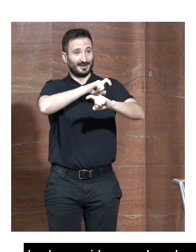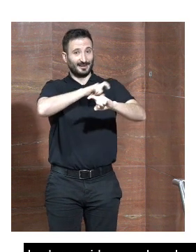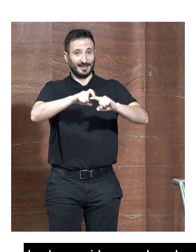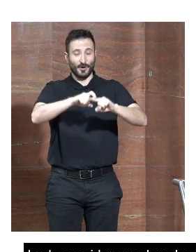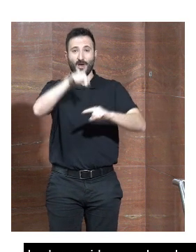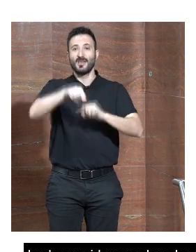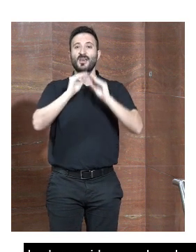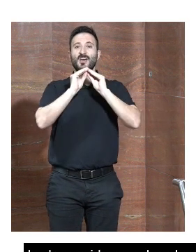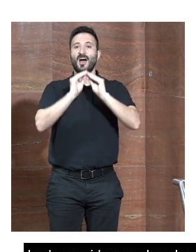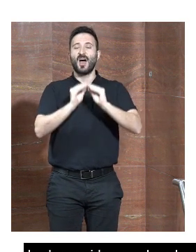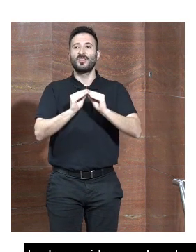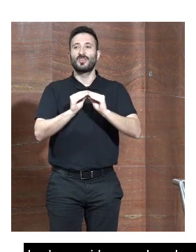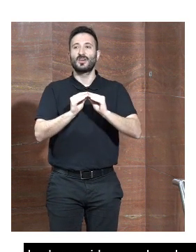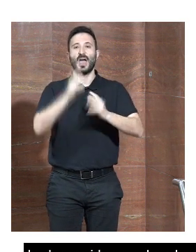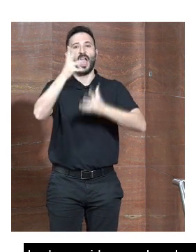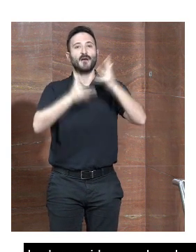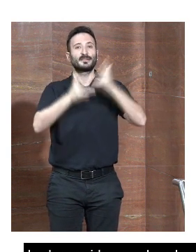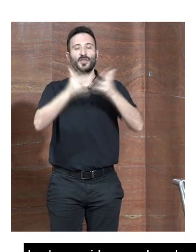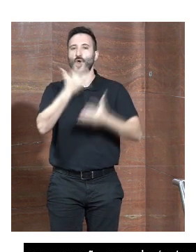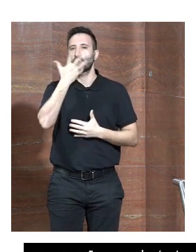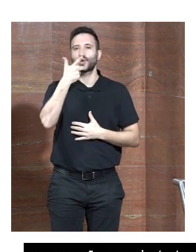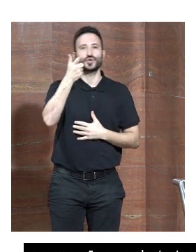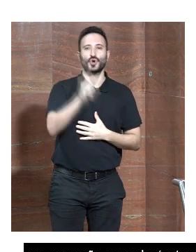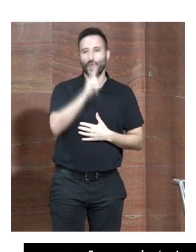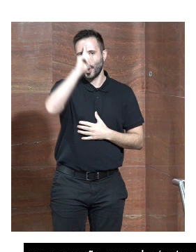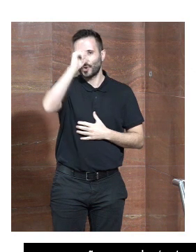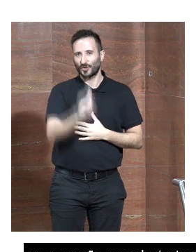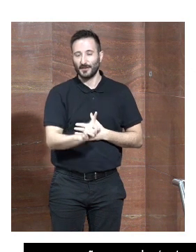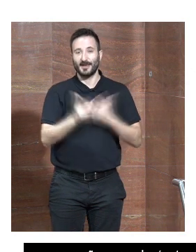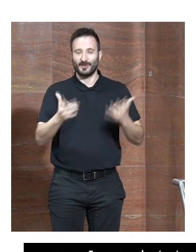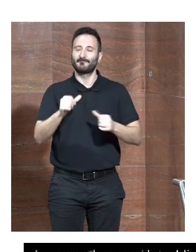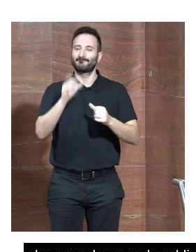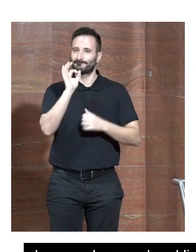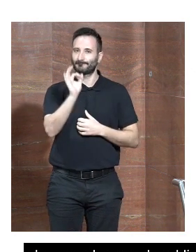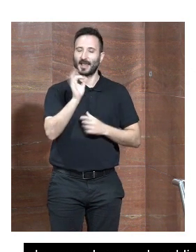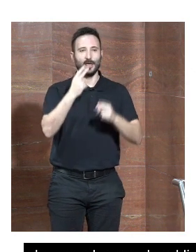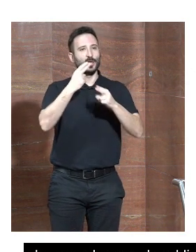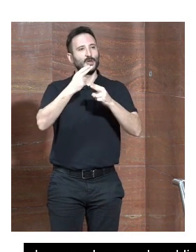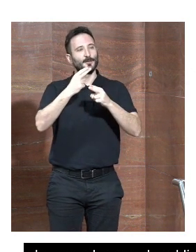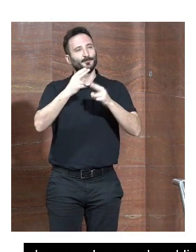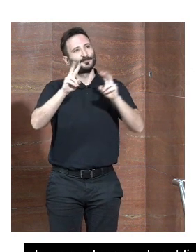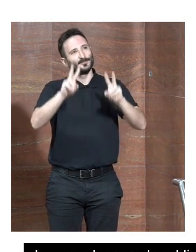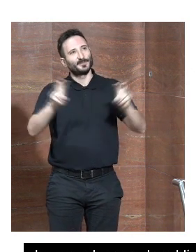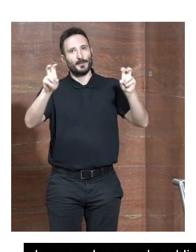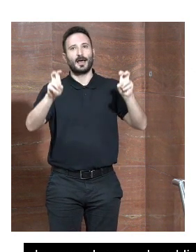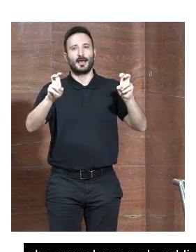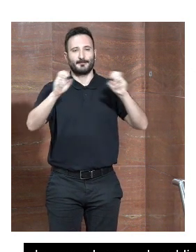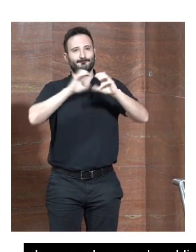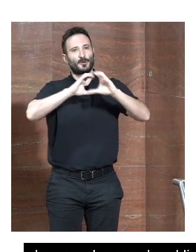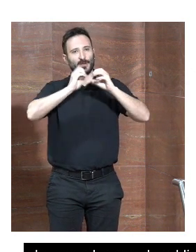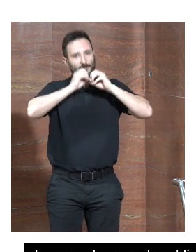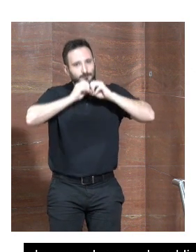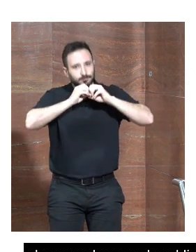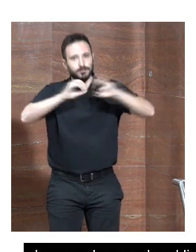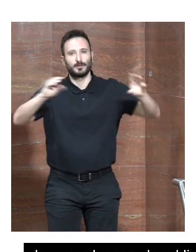que se hace en la Administración. Desde luego tenemos que mejorar muchísimo en toda la política de comunicación.